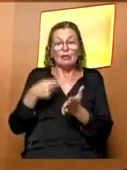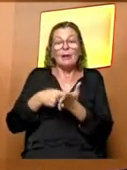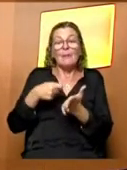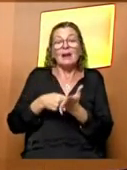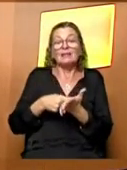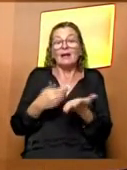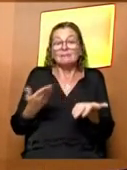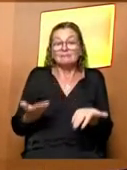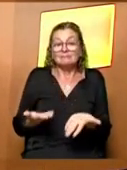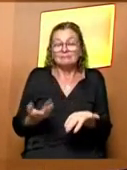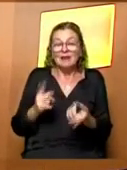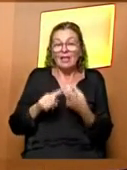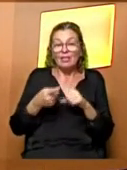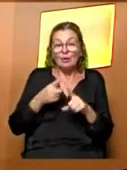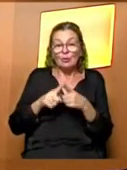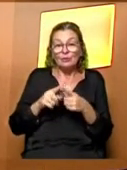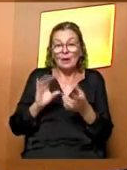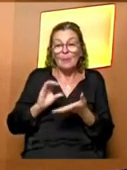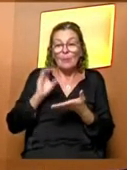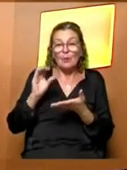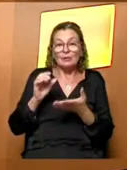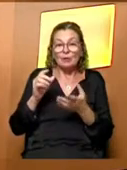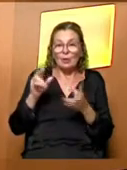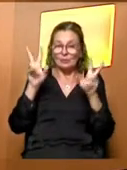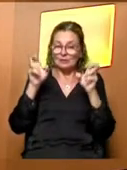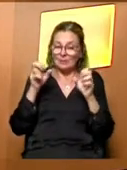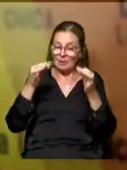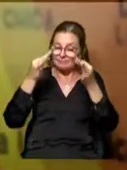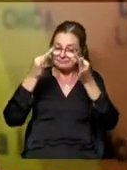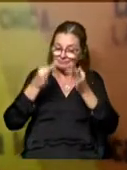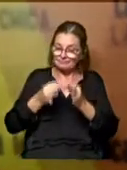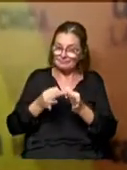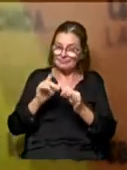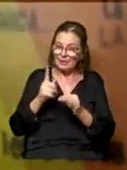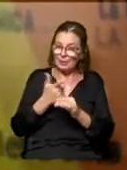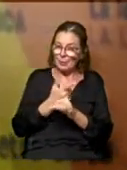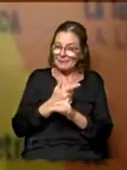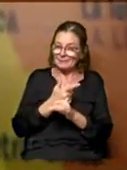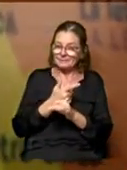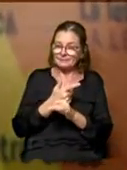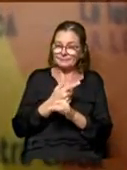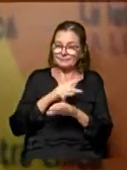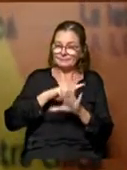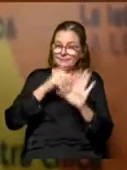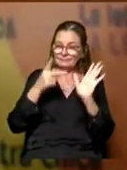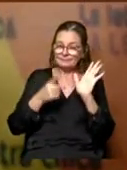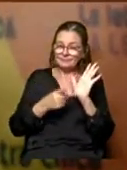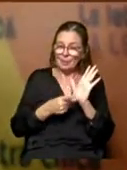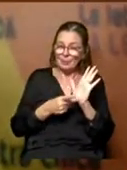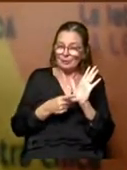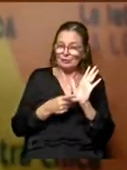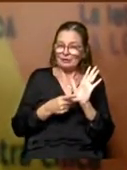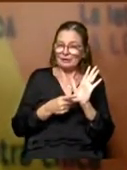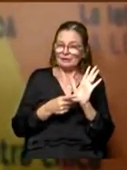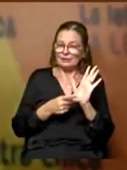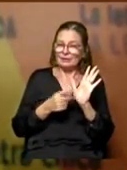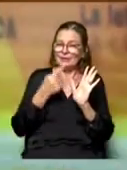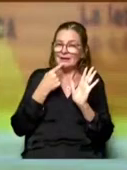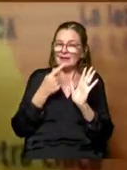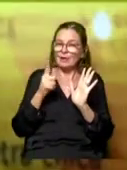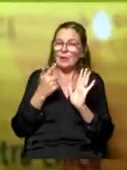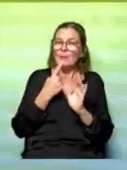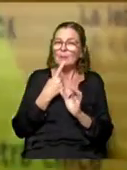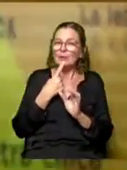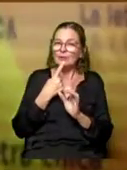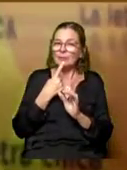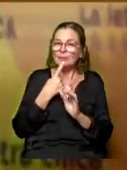Entonces, discutir los impuestos es un tema serio y no es que no haya proyecto ni haya... Decía Gustavo, no hay política, pero